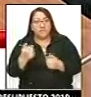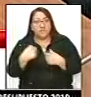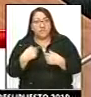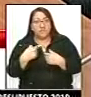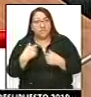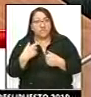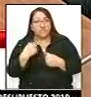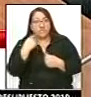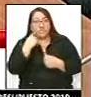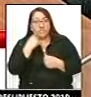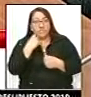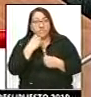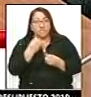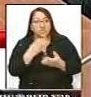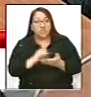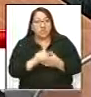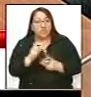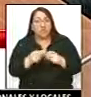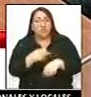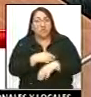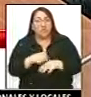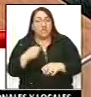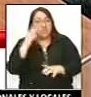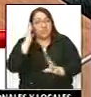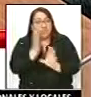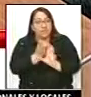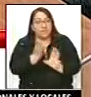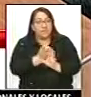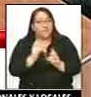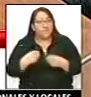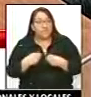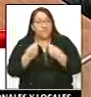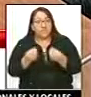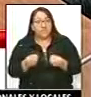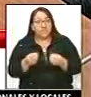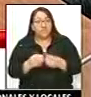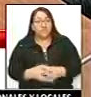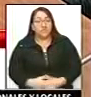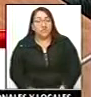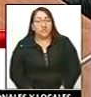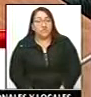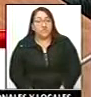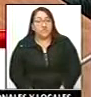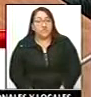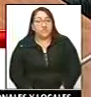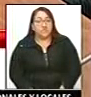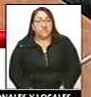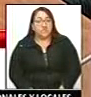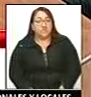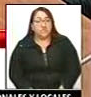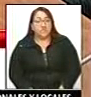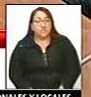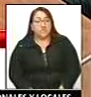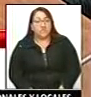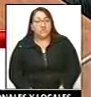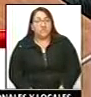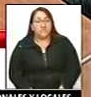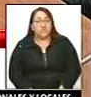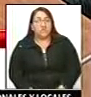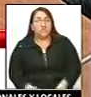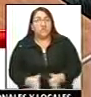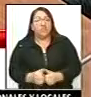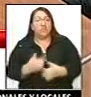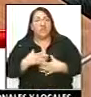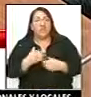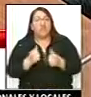libro de incidencias, no cuentan con un profesional de psicología, no emiten en los boletines, ¿no? De normas y principios de sana convivencia escolar,